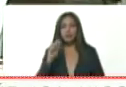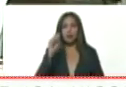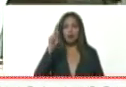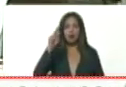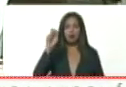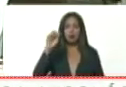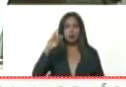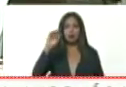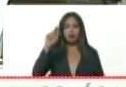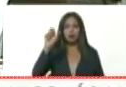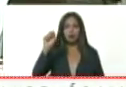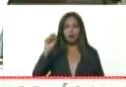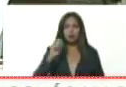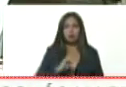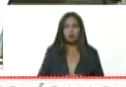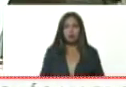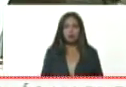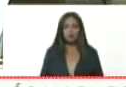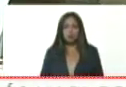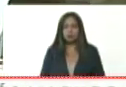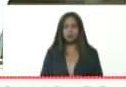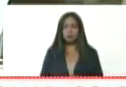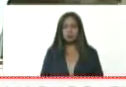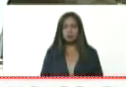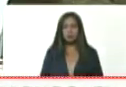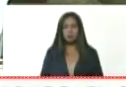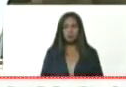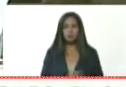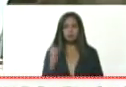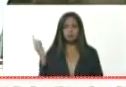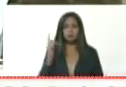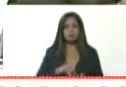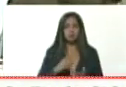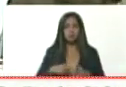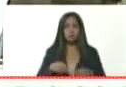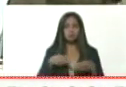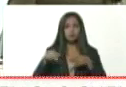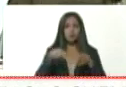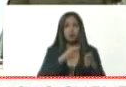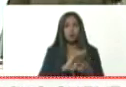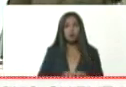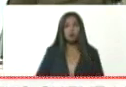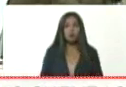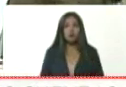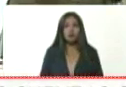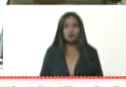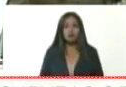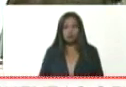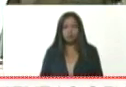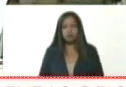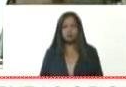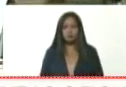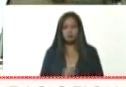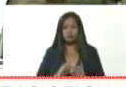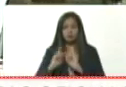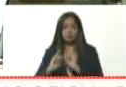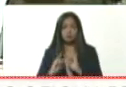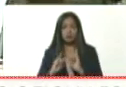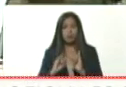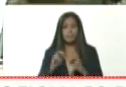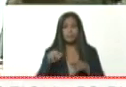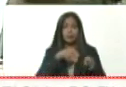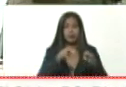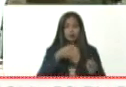maravilloso yo siempre venía al río al aire veo tiempo que no voy al río al aire pero